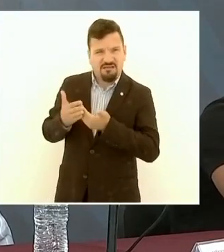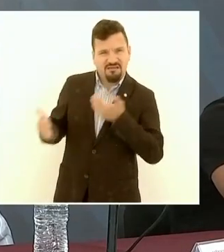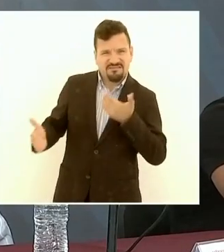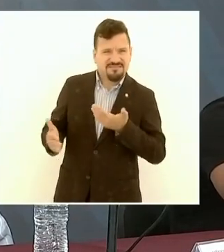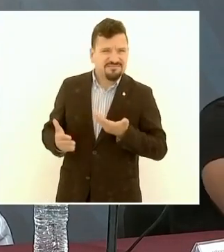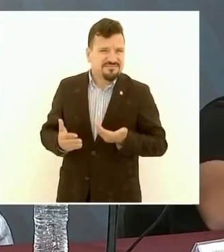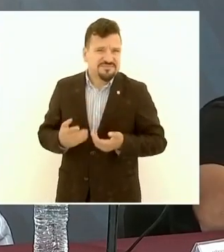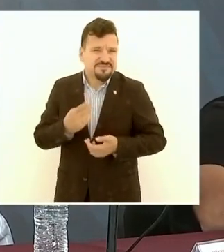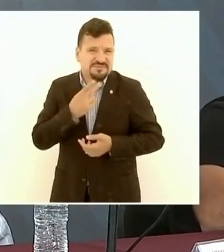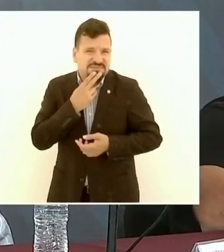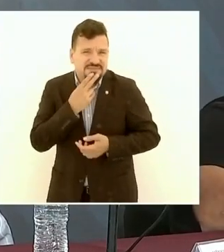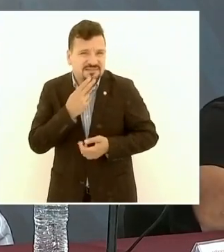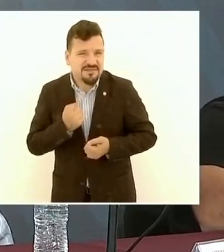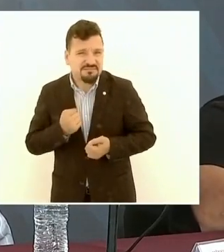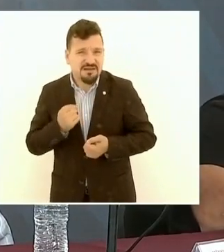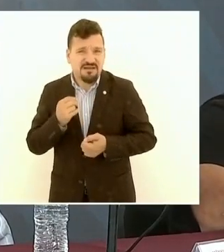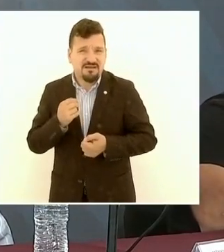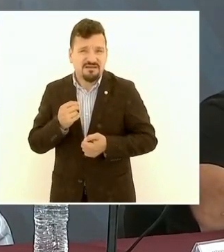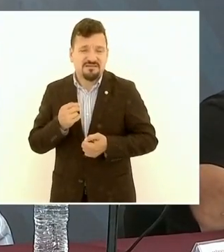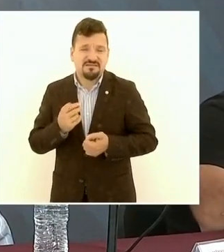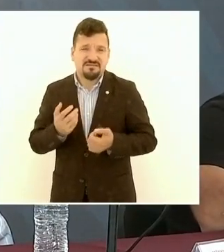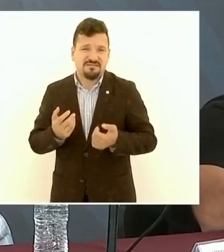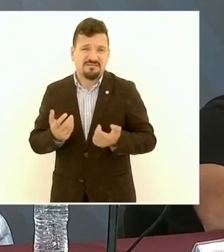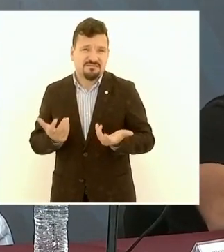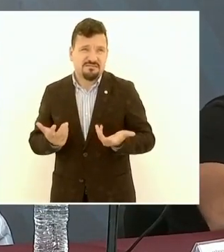que nadie tiene derecho, por más